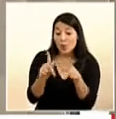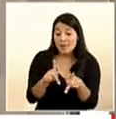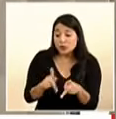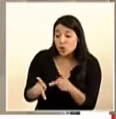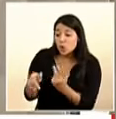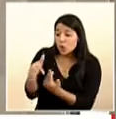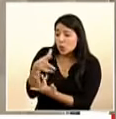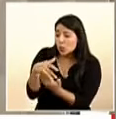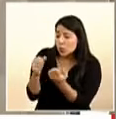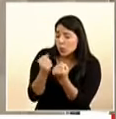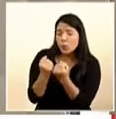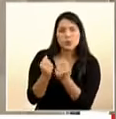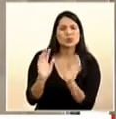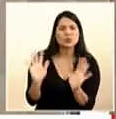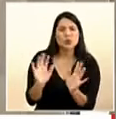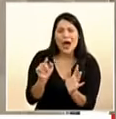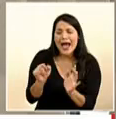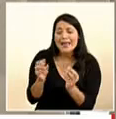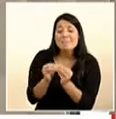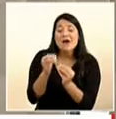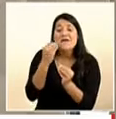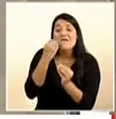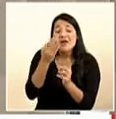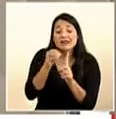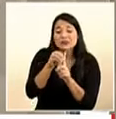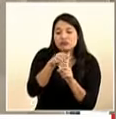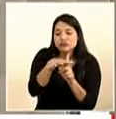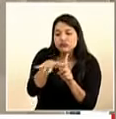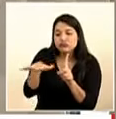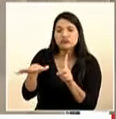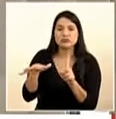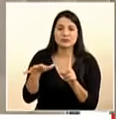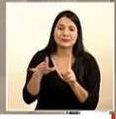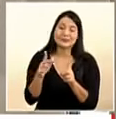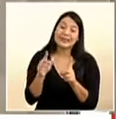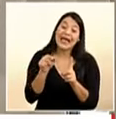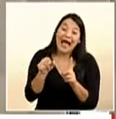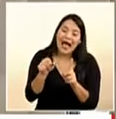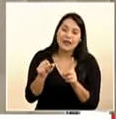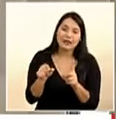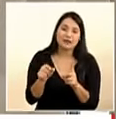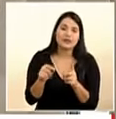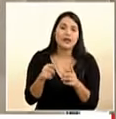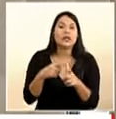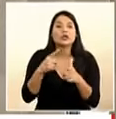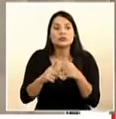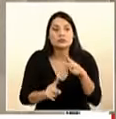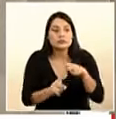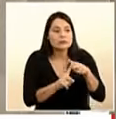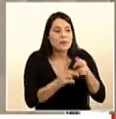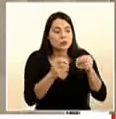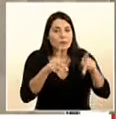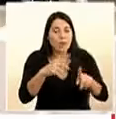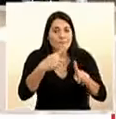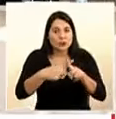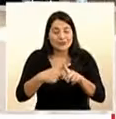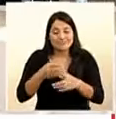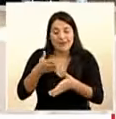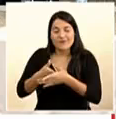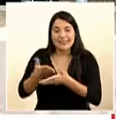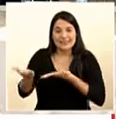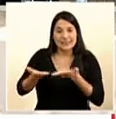la transmisión y podemos tener entonces el escenario que no queremos tener de saturación de servicios de salud gracias señor ministro